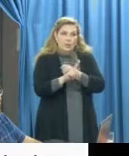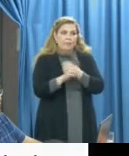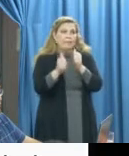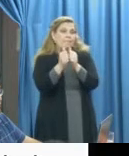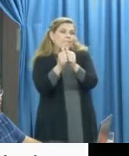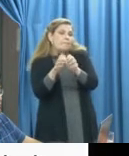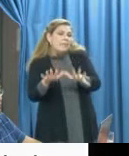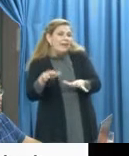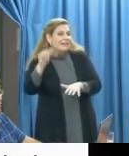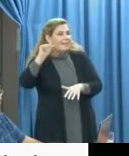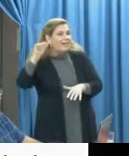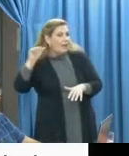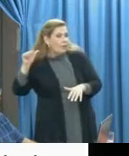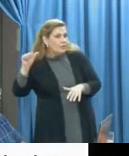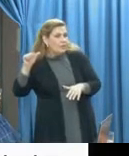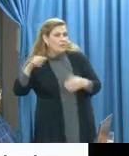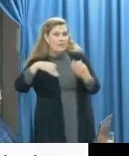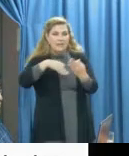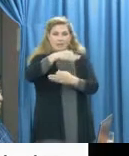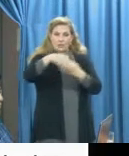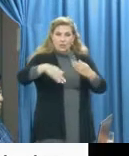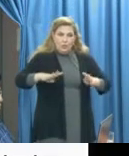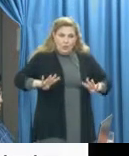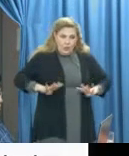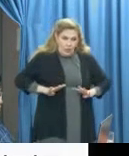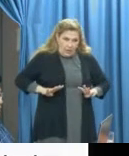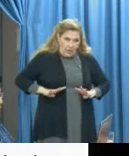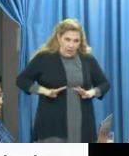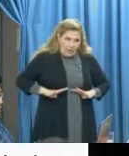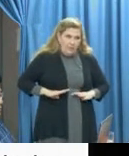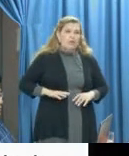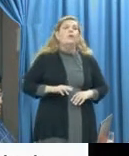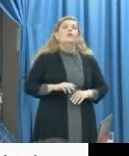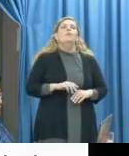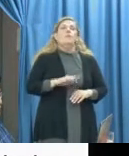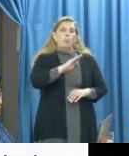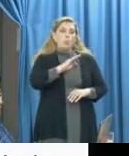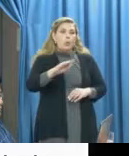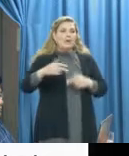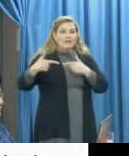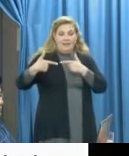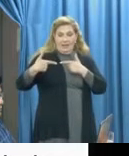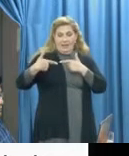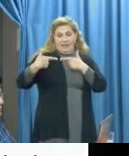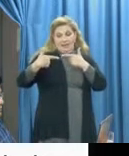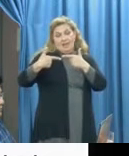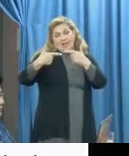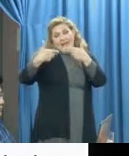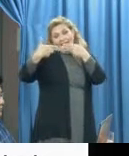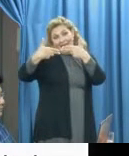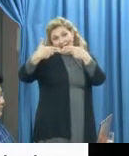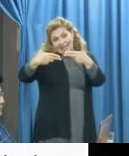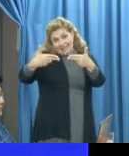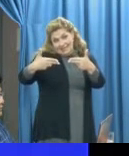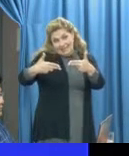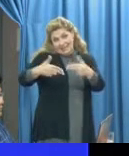Pérdidas auditivas de todos los tipos y grados pueden ser hereditarias, pueden ser de causa genética.